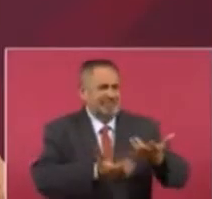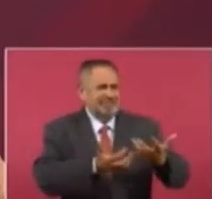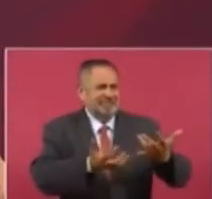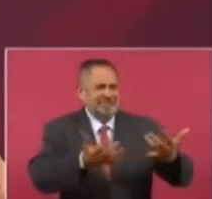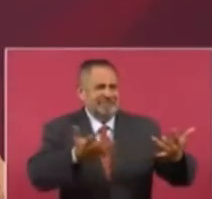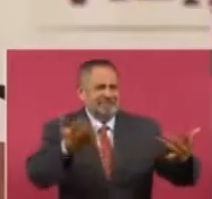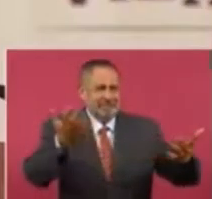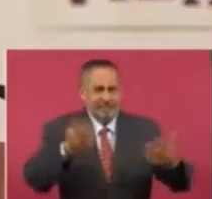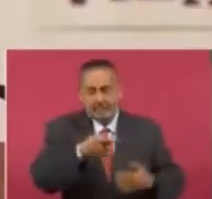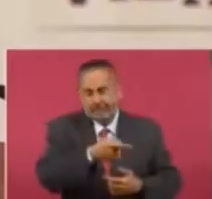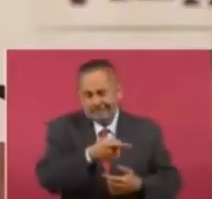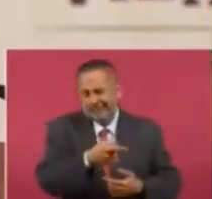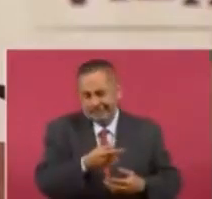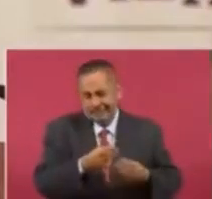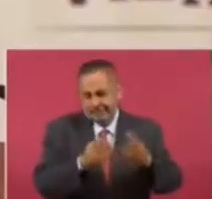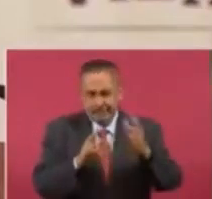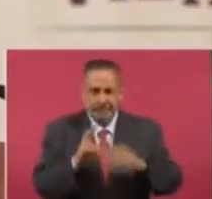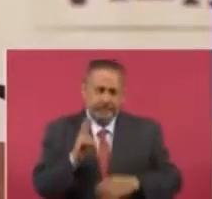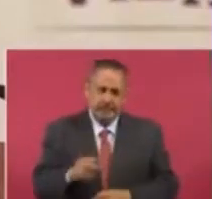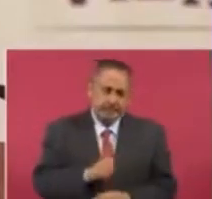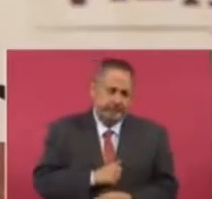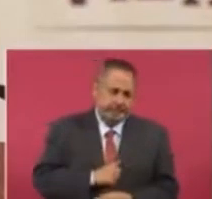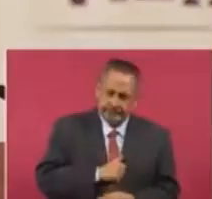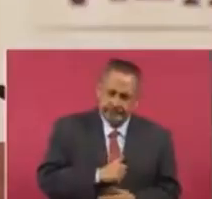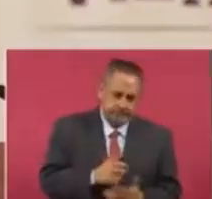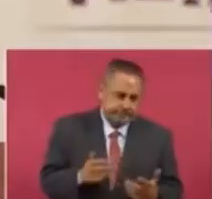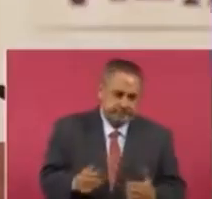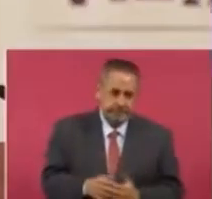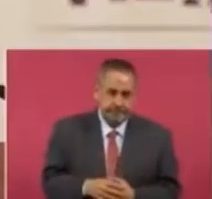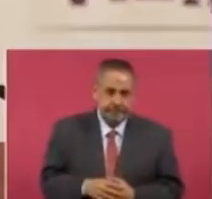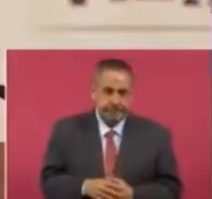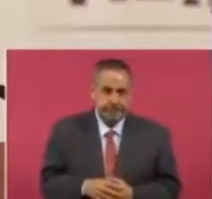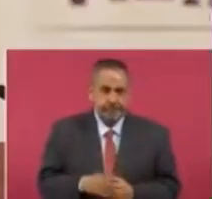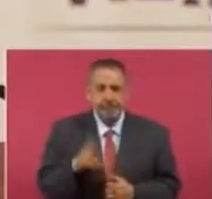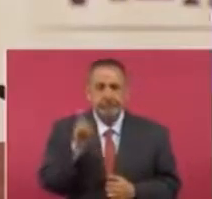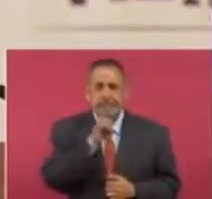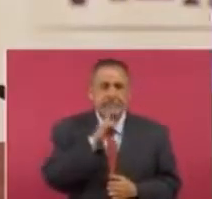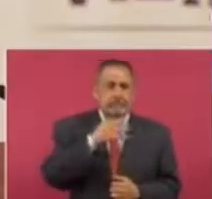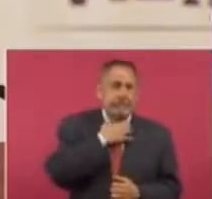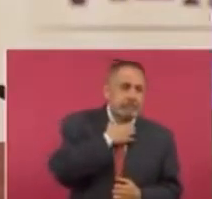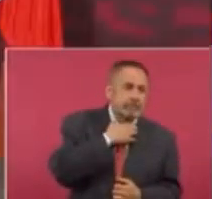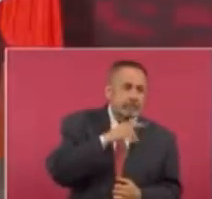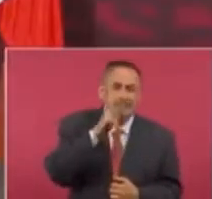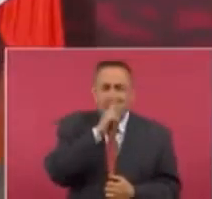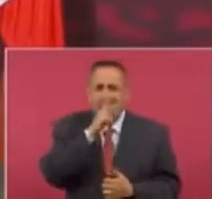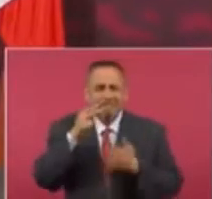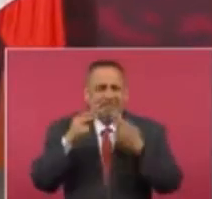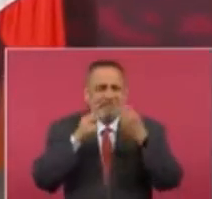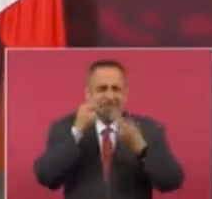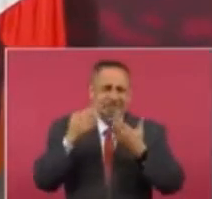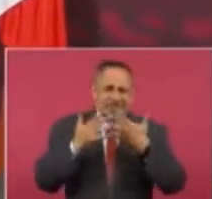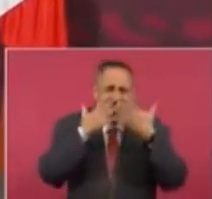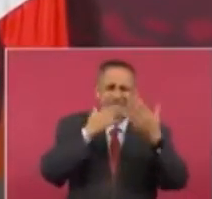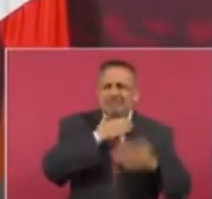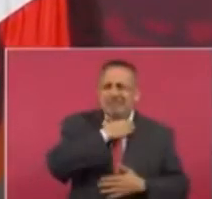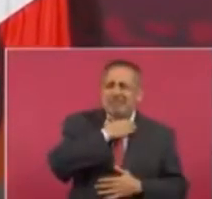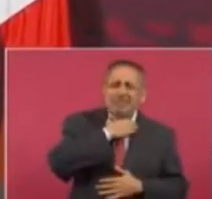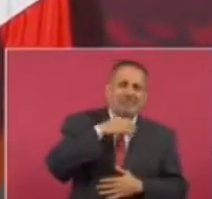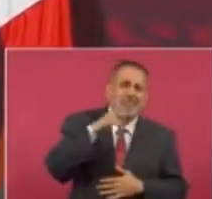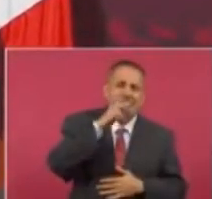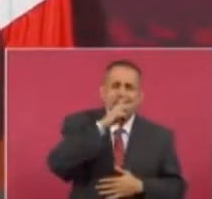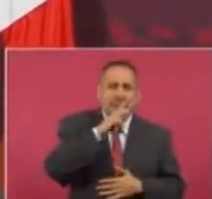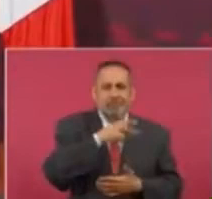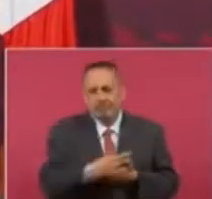como sucedió en tanto el presidente aseguró que los migrantes del incendio